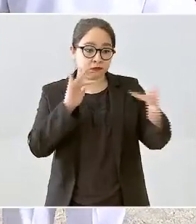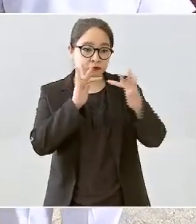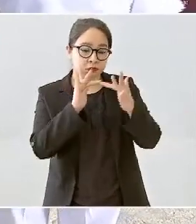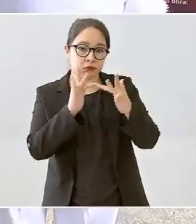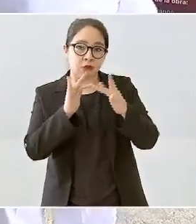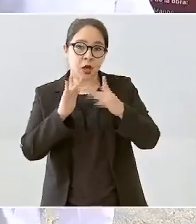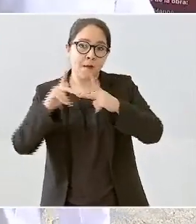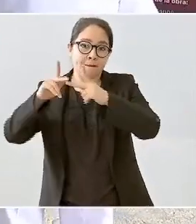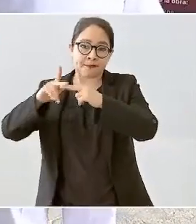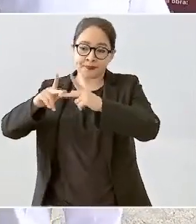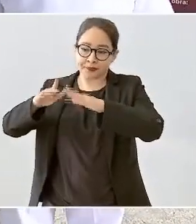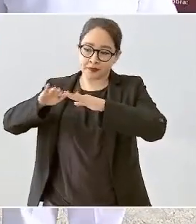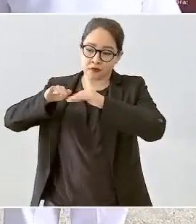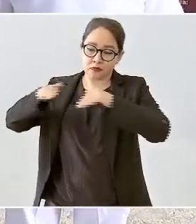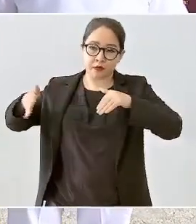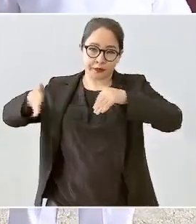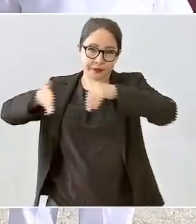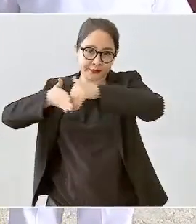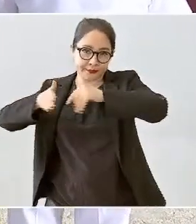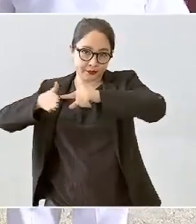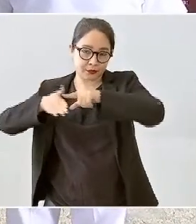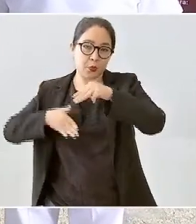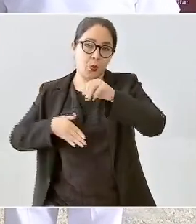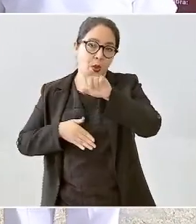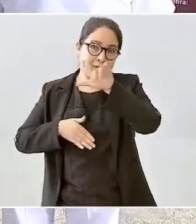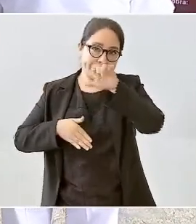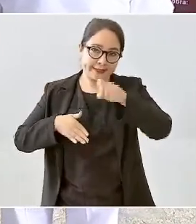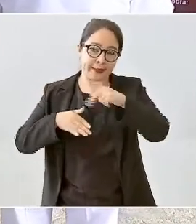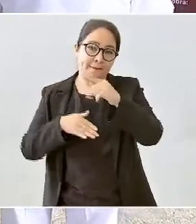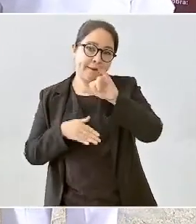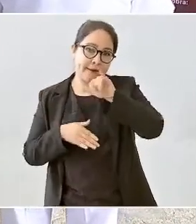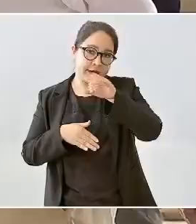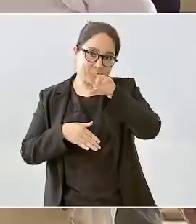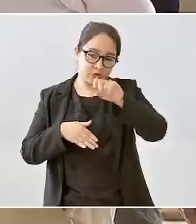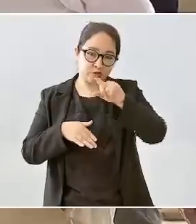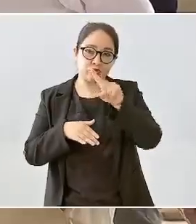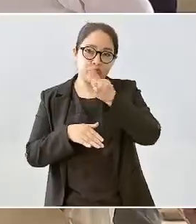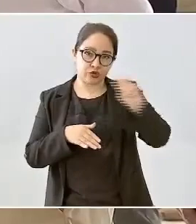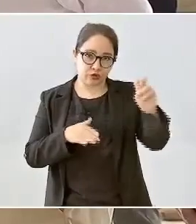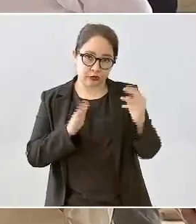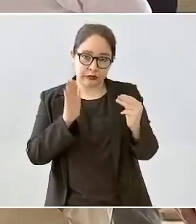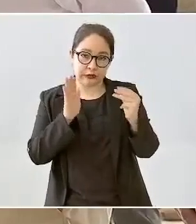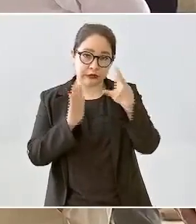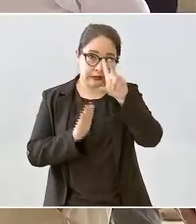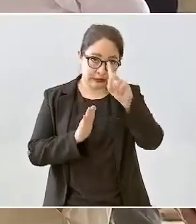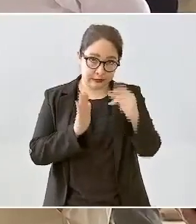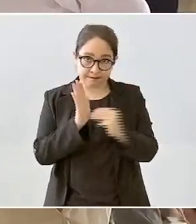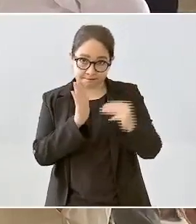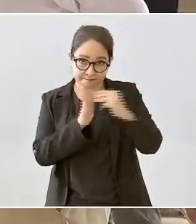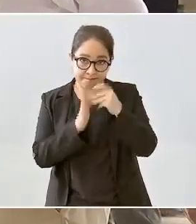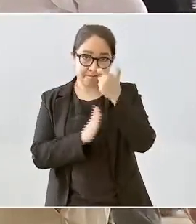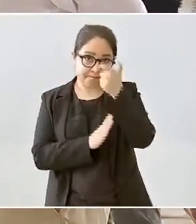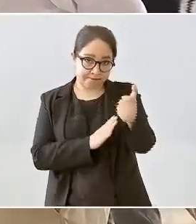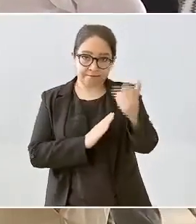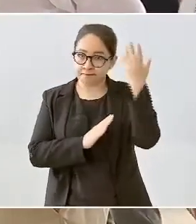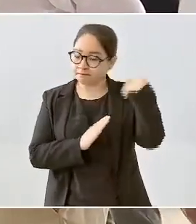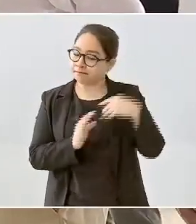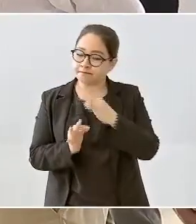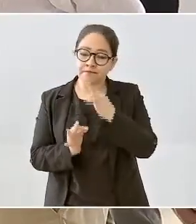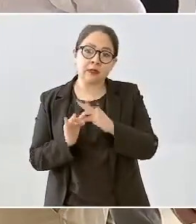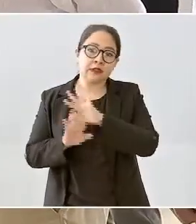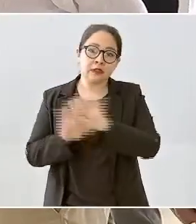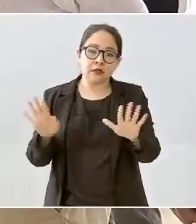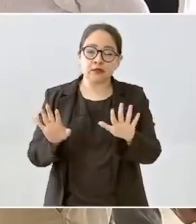Pajaritos con 130 metros, se hizo una inversión de 330 millones de pesos y este muelle ya tiene ahora una longitud